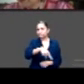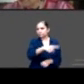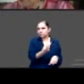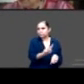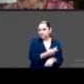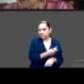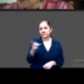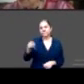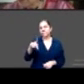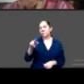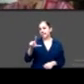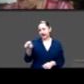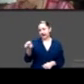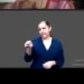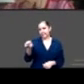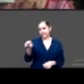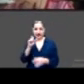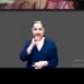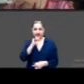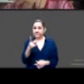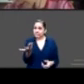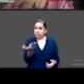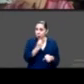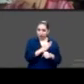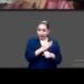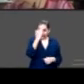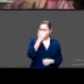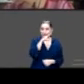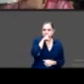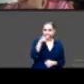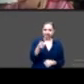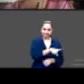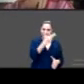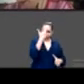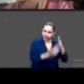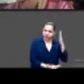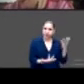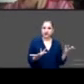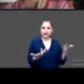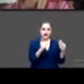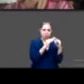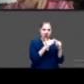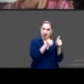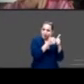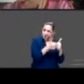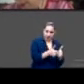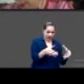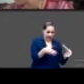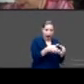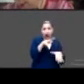relacionado con la violencia y con el confinamiento que ahora se está viviendo muchas veces tenemos al agresor viviendo